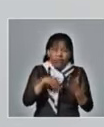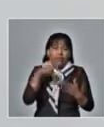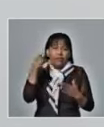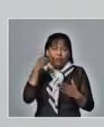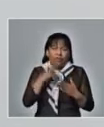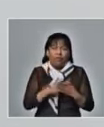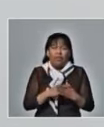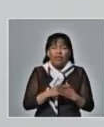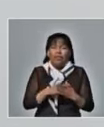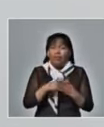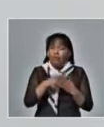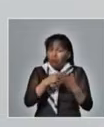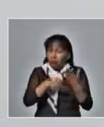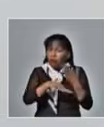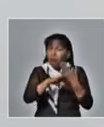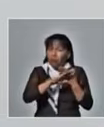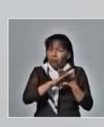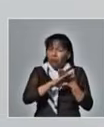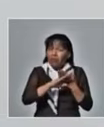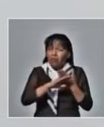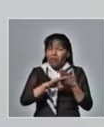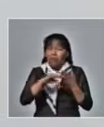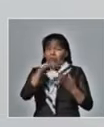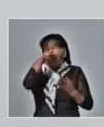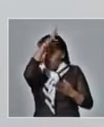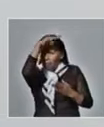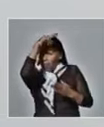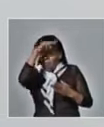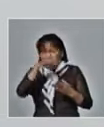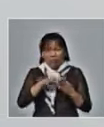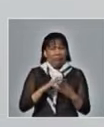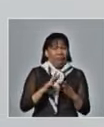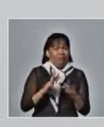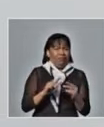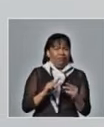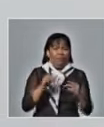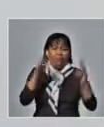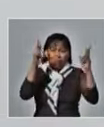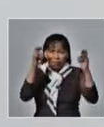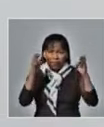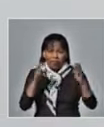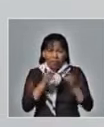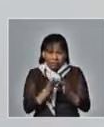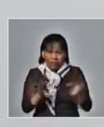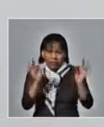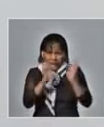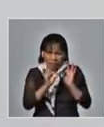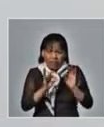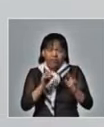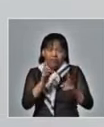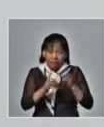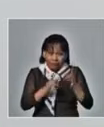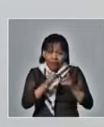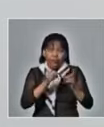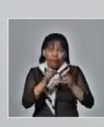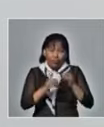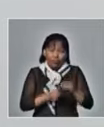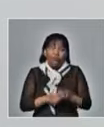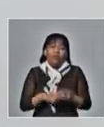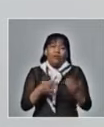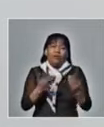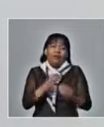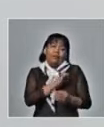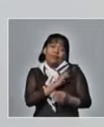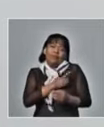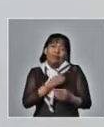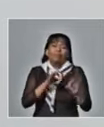sean amenazados por ser deportados por Donald Trump. Otro tema importante que quiero tratar tiene que ver con el deporte que promueve la salud y